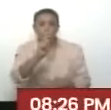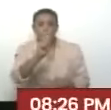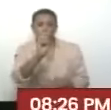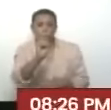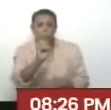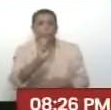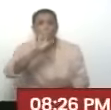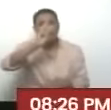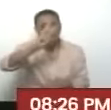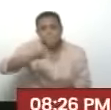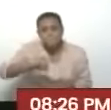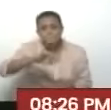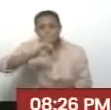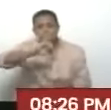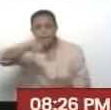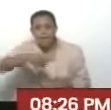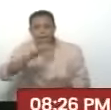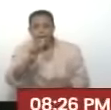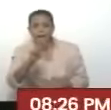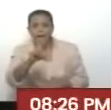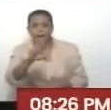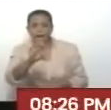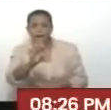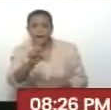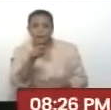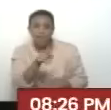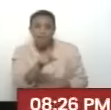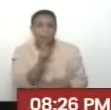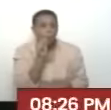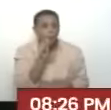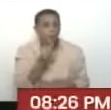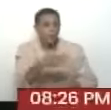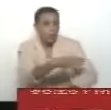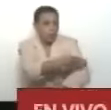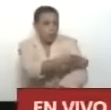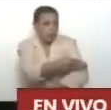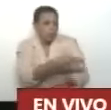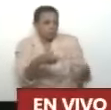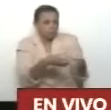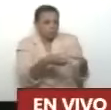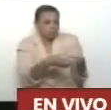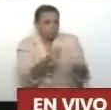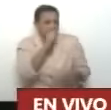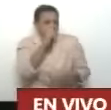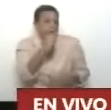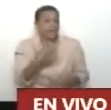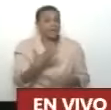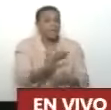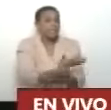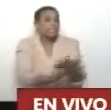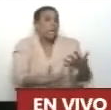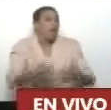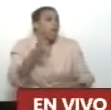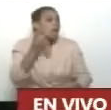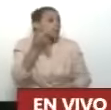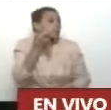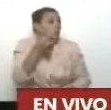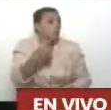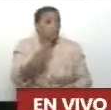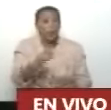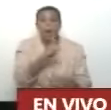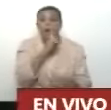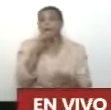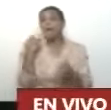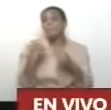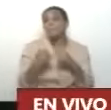denominaba a esa gente, a esas oligarquías arrogantes, de sangre azul, de los apellidos, lo